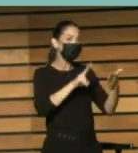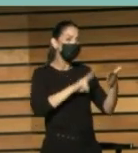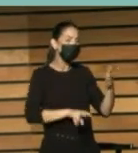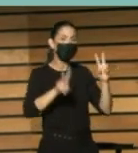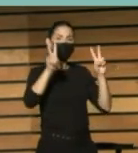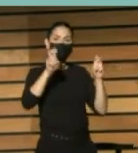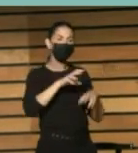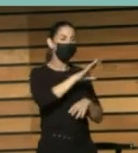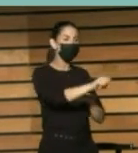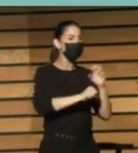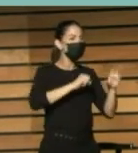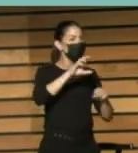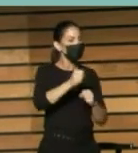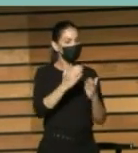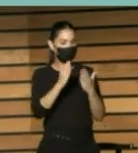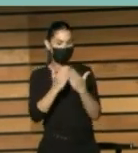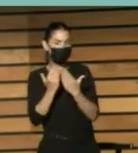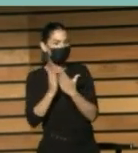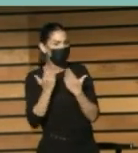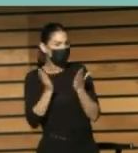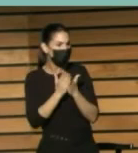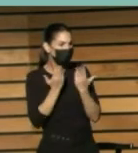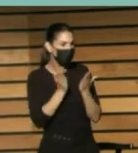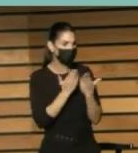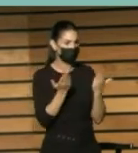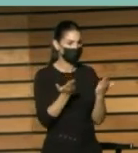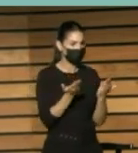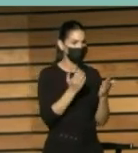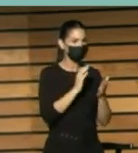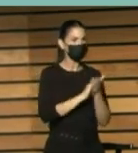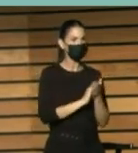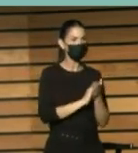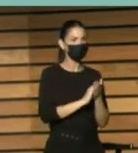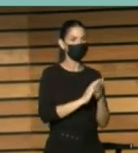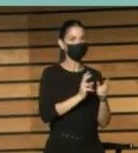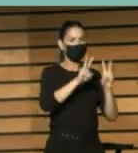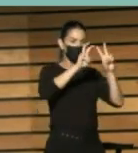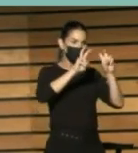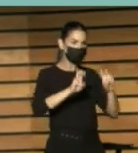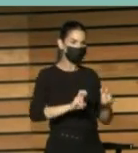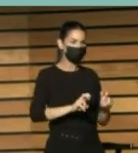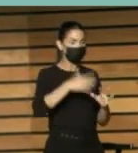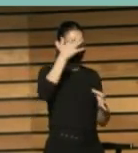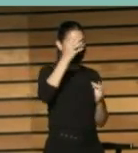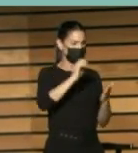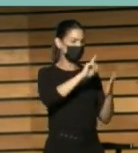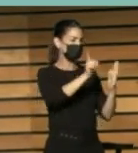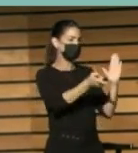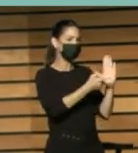España, que se elaboran desde el gremio de editores y que nosotros colaboramos, señalan